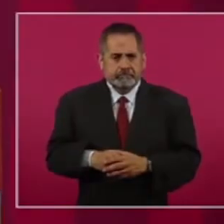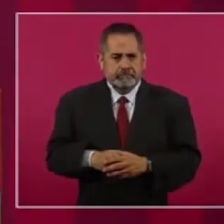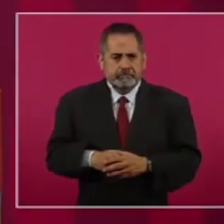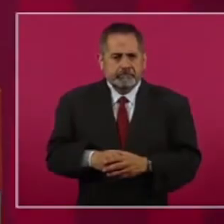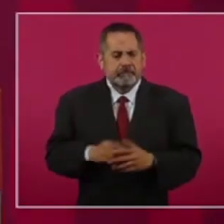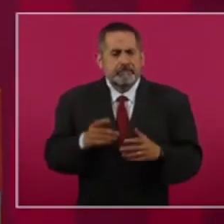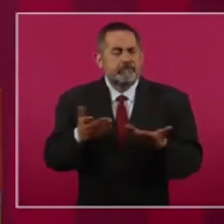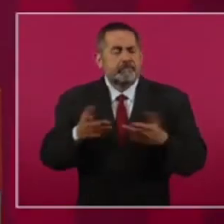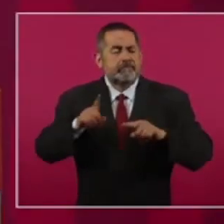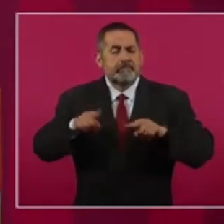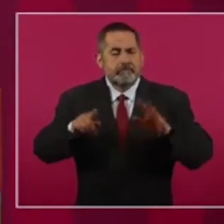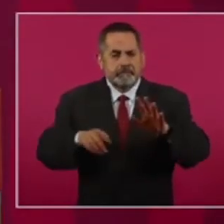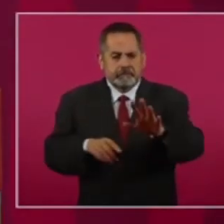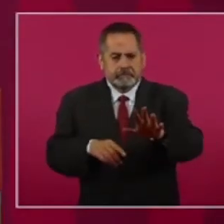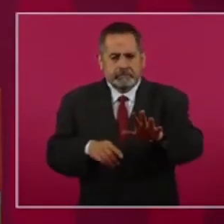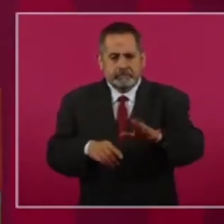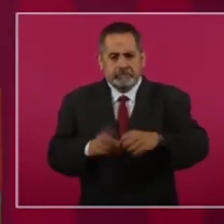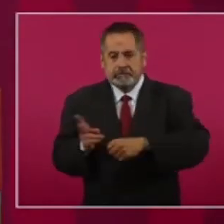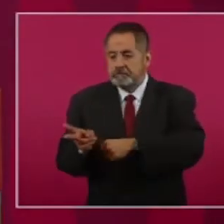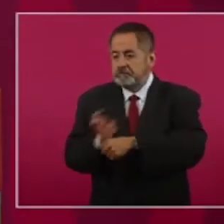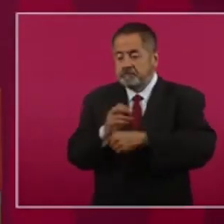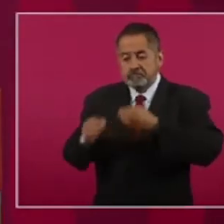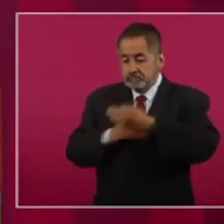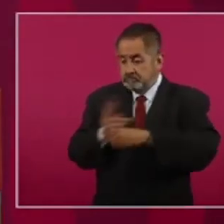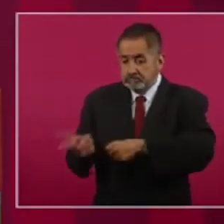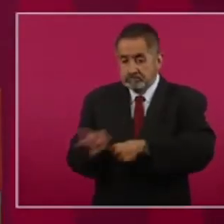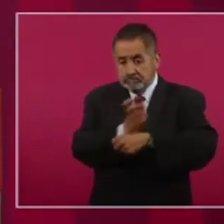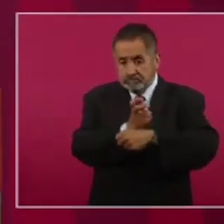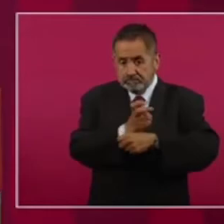decisión? ¿De qué depende? Depende de que inviten a todos.